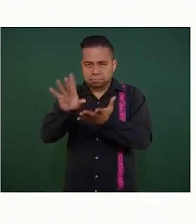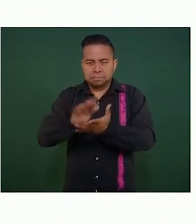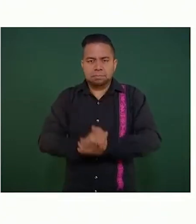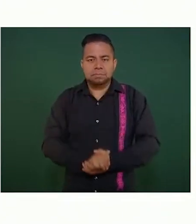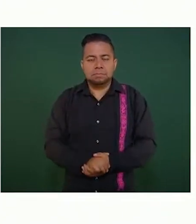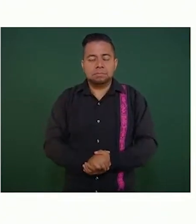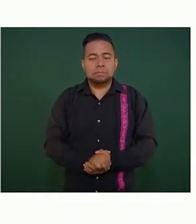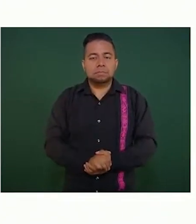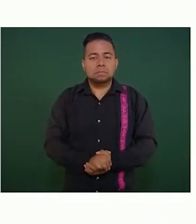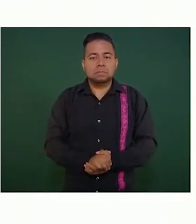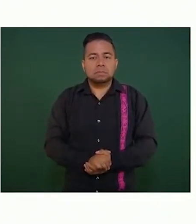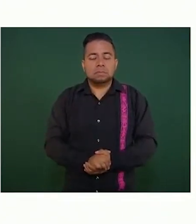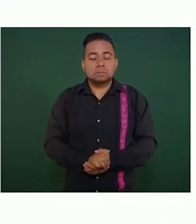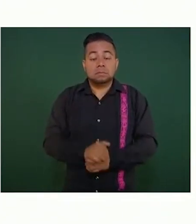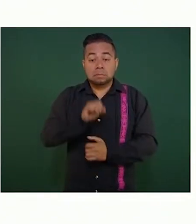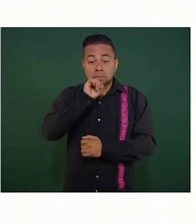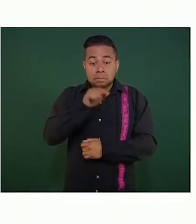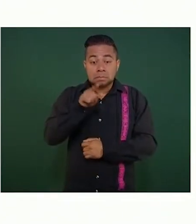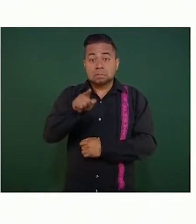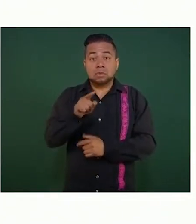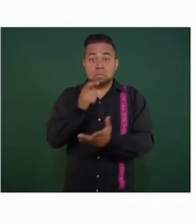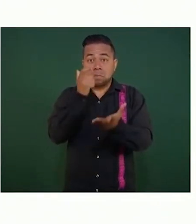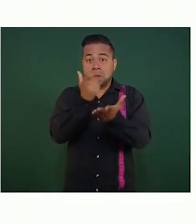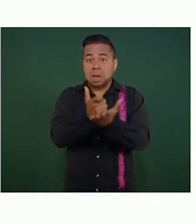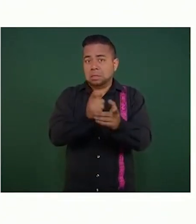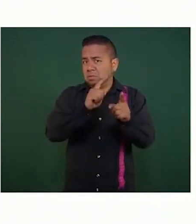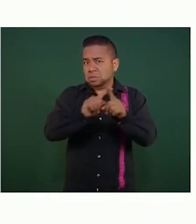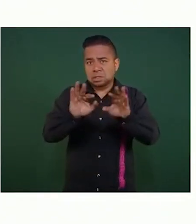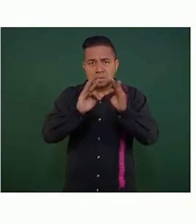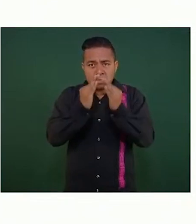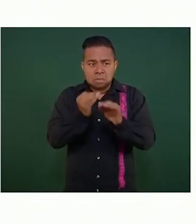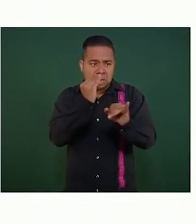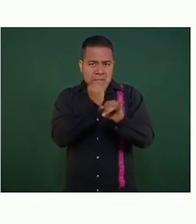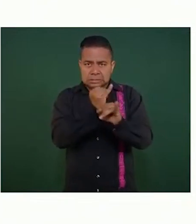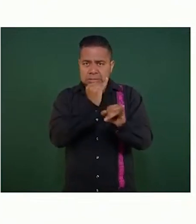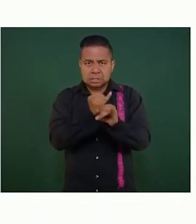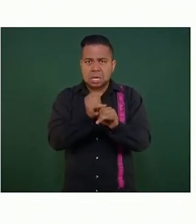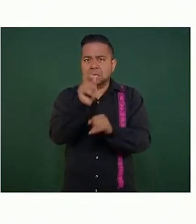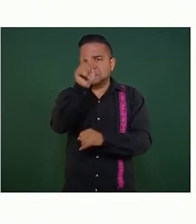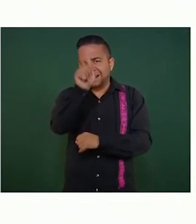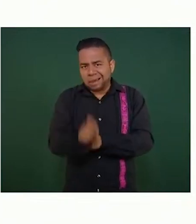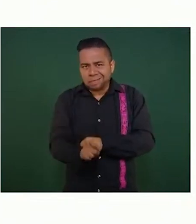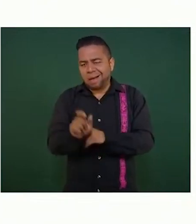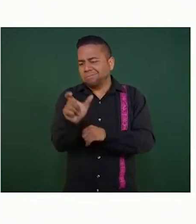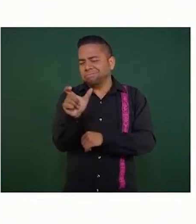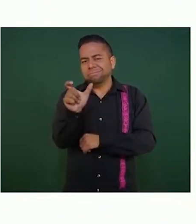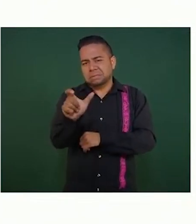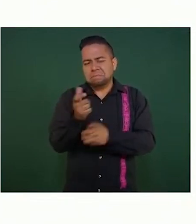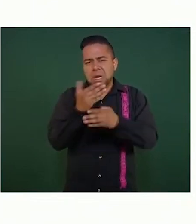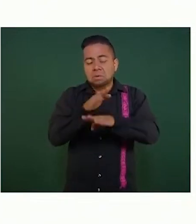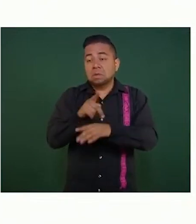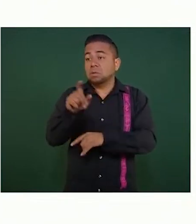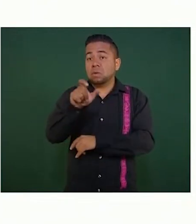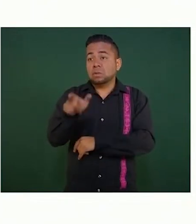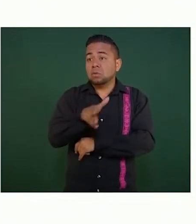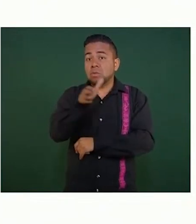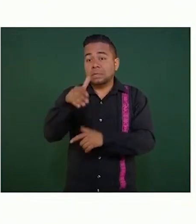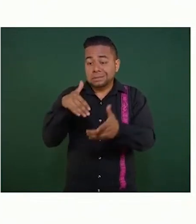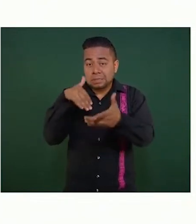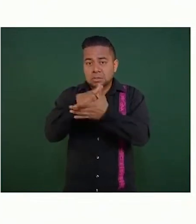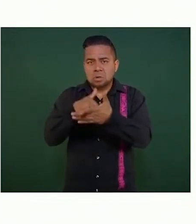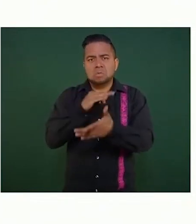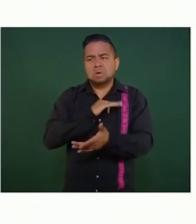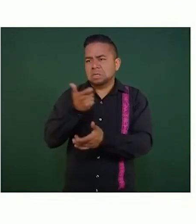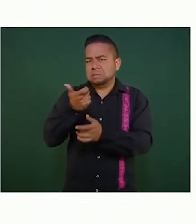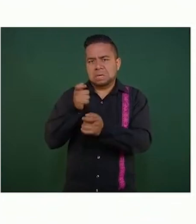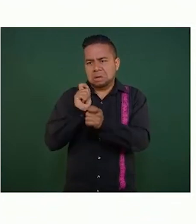Más adelante vamos a ver que se puede pagar de diferentes formas, en línea solamente con tarjeta, pero cuando llegamos a la estación podemos pagar